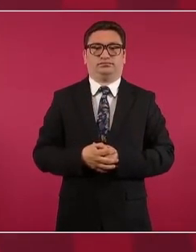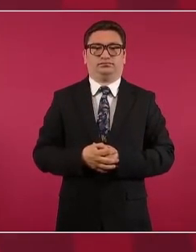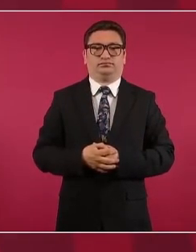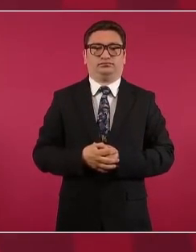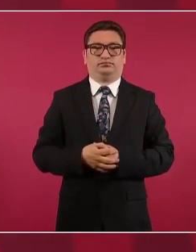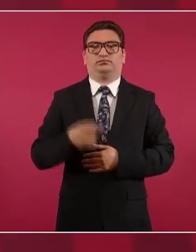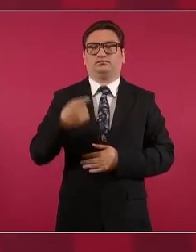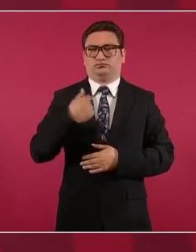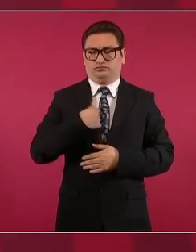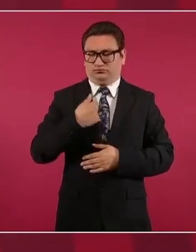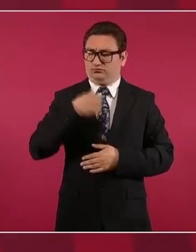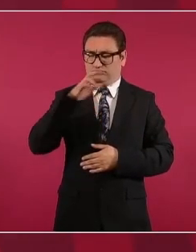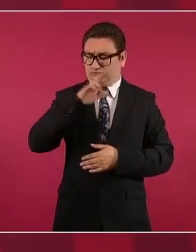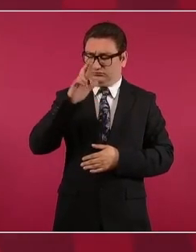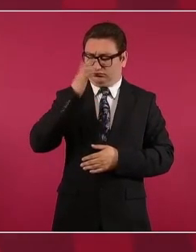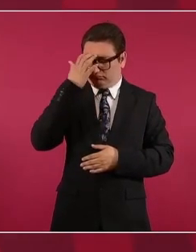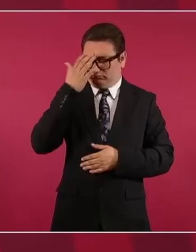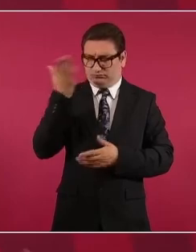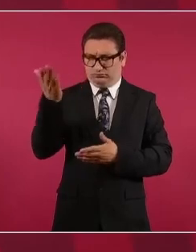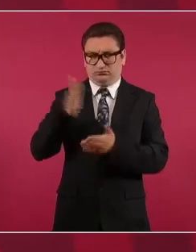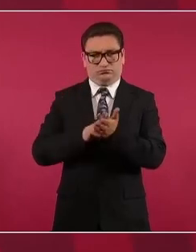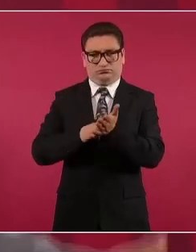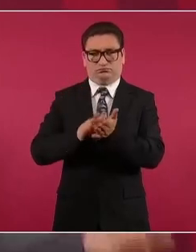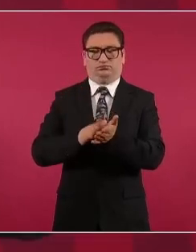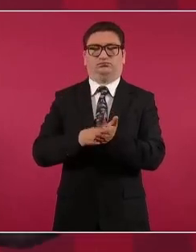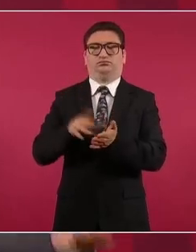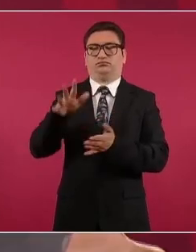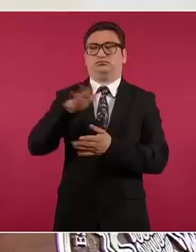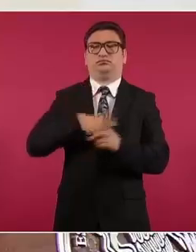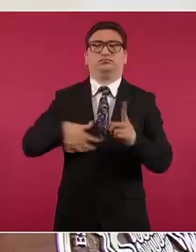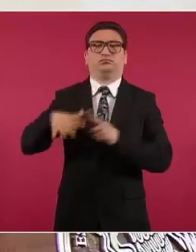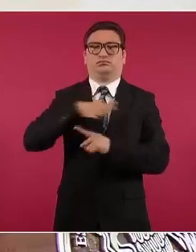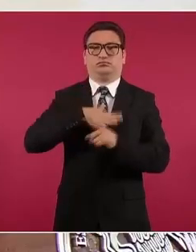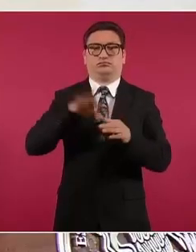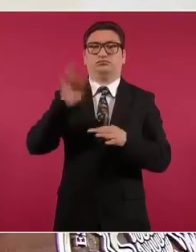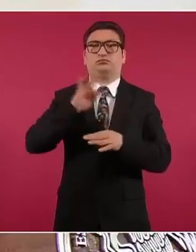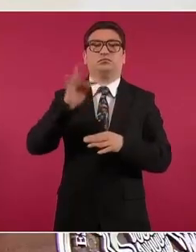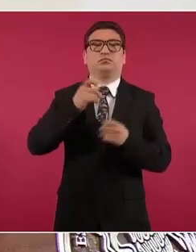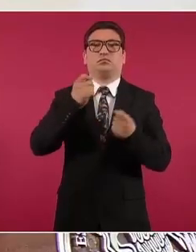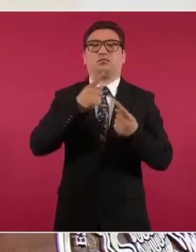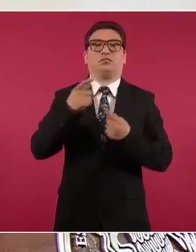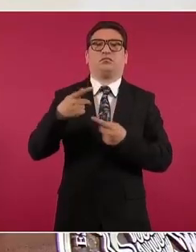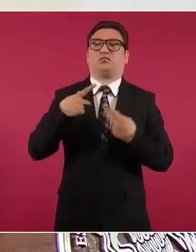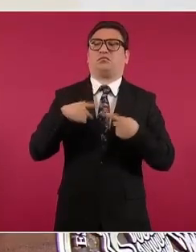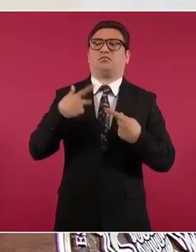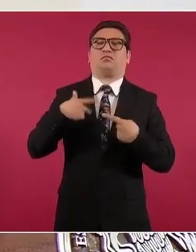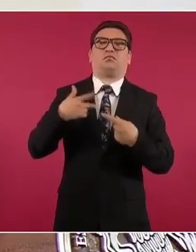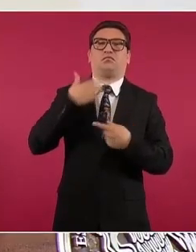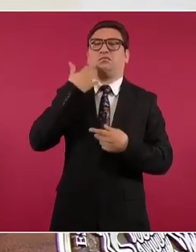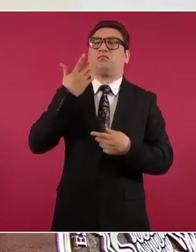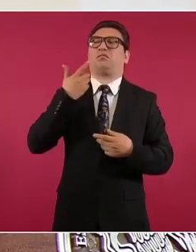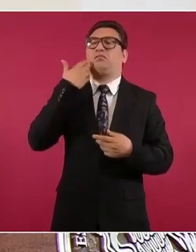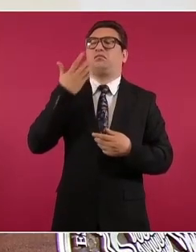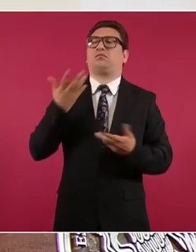dejar de reconocer que aún en un ambiente de intimidación,